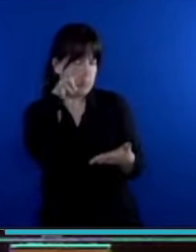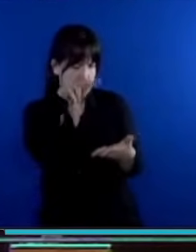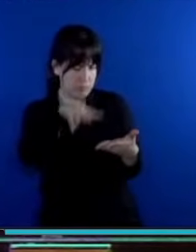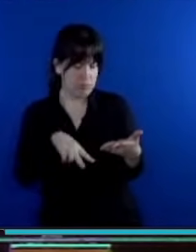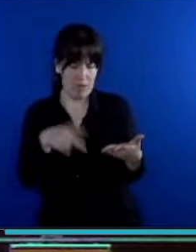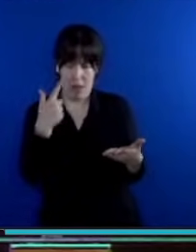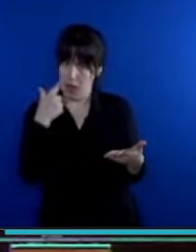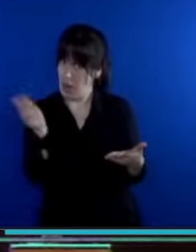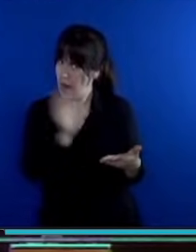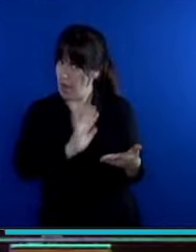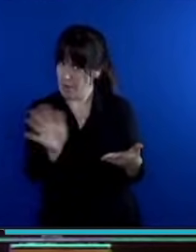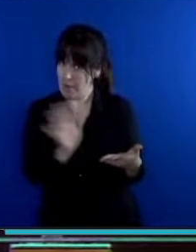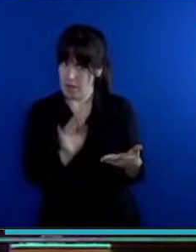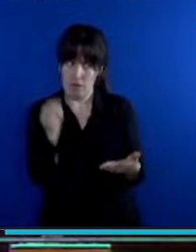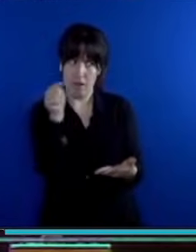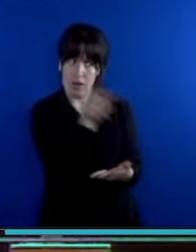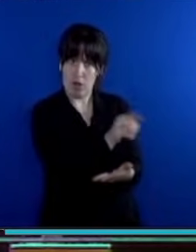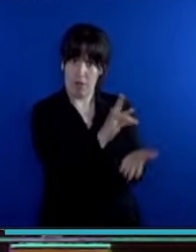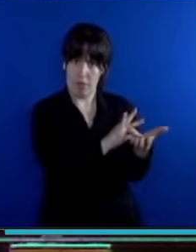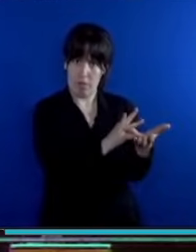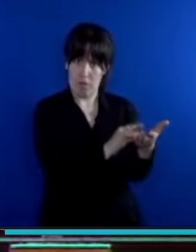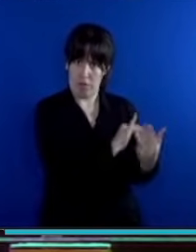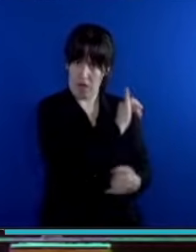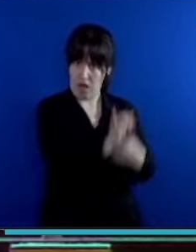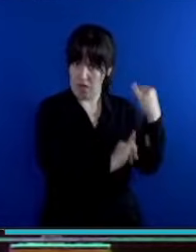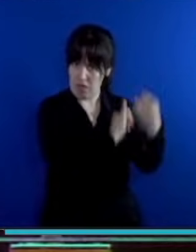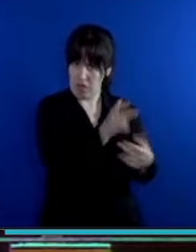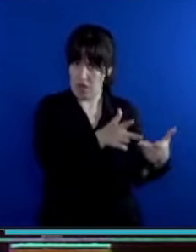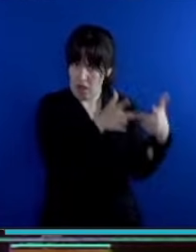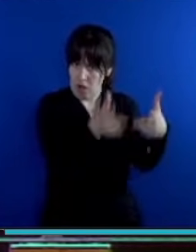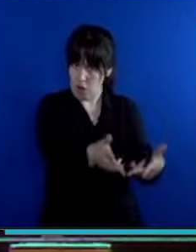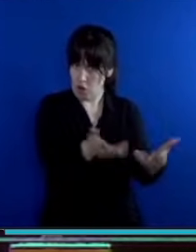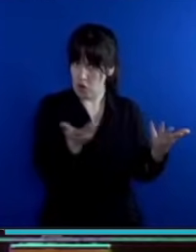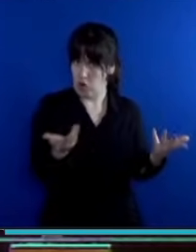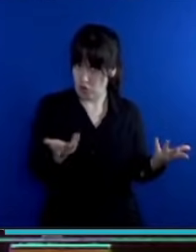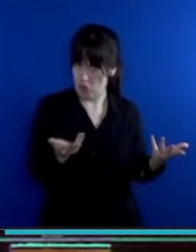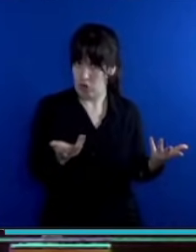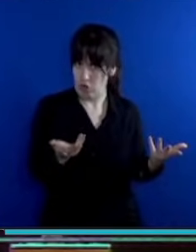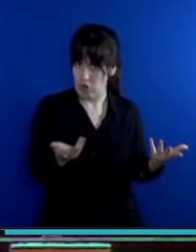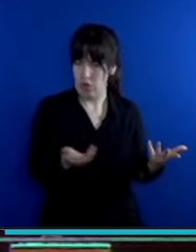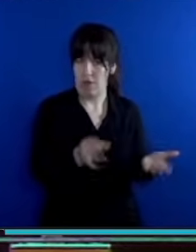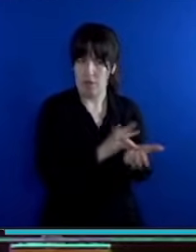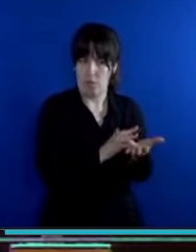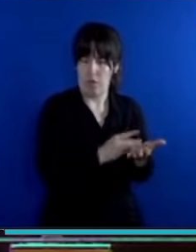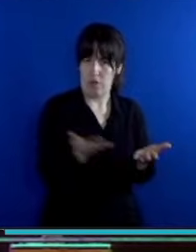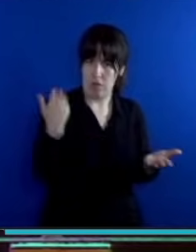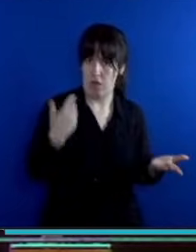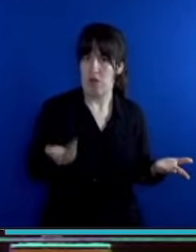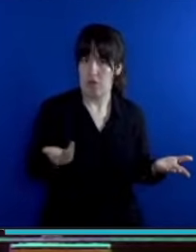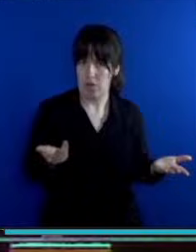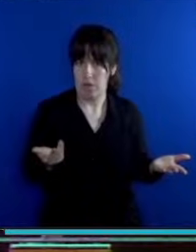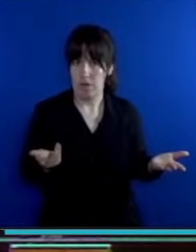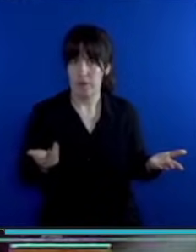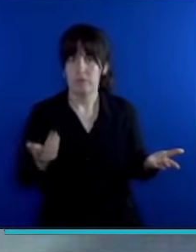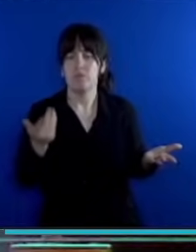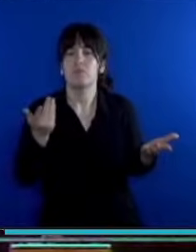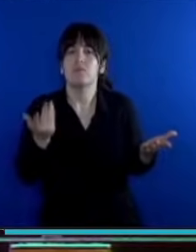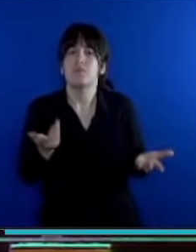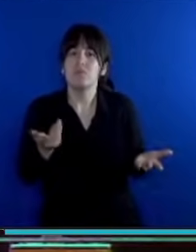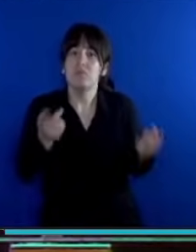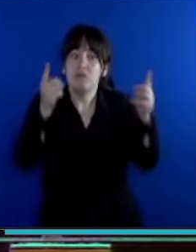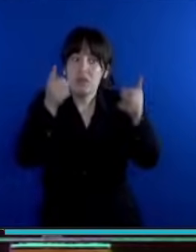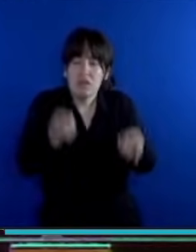tiene nada que ver con lo que ha dicho anteriormente quien me precedió en la palabra, y que